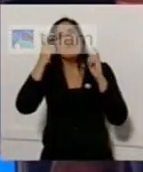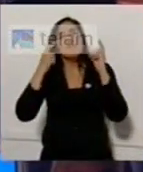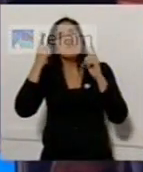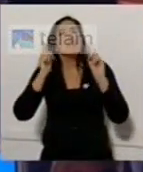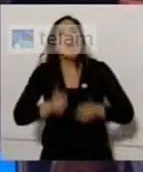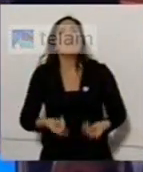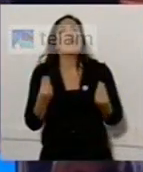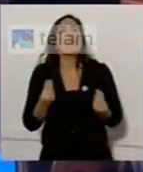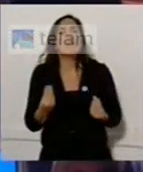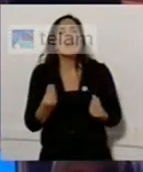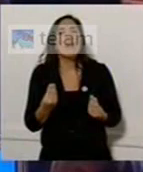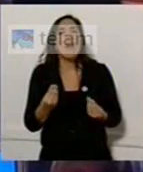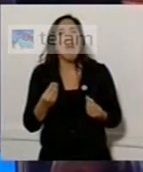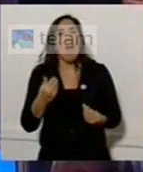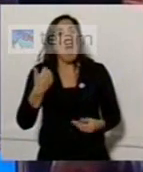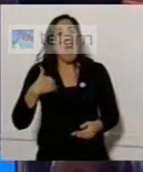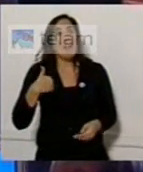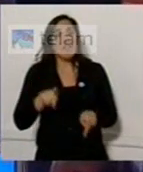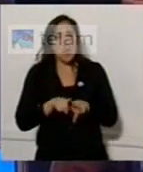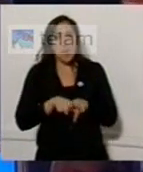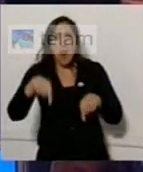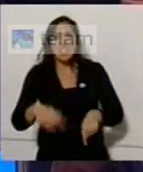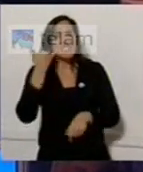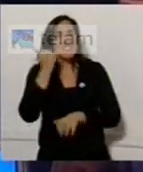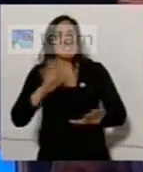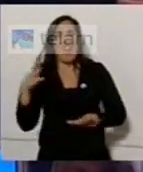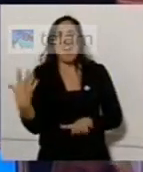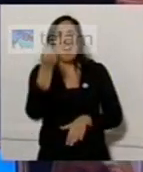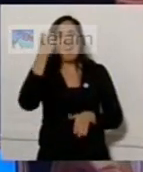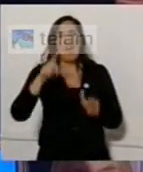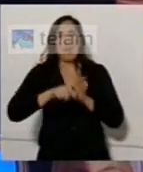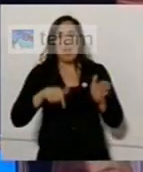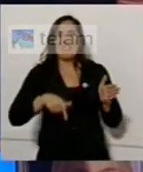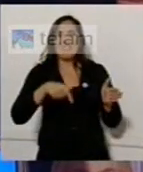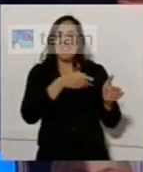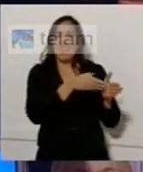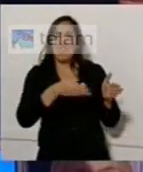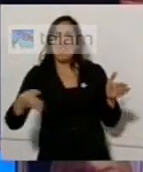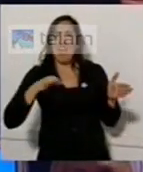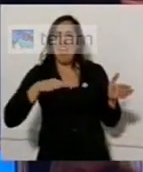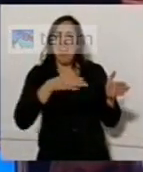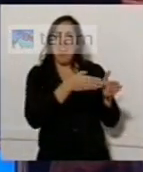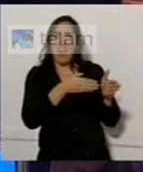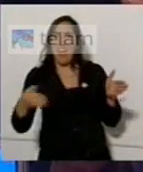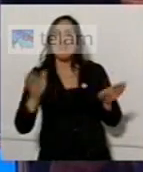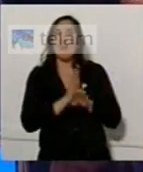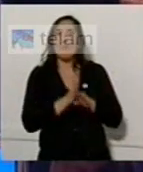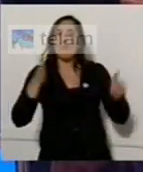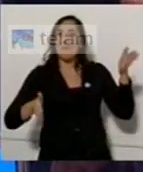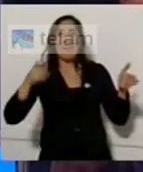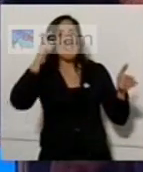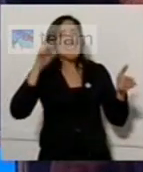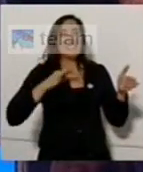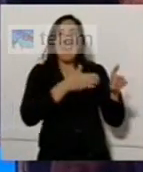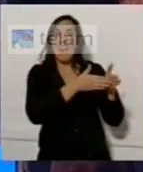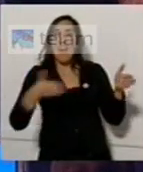con una Argentina como la que hemos logrado en esta década. La década ganada, pero también